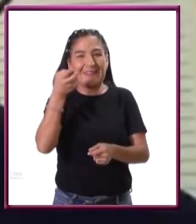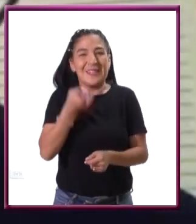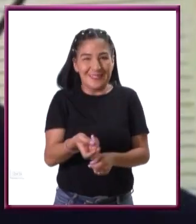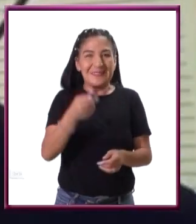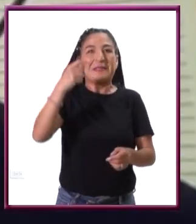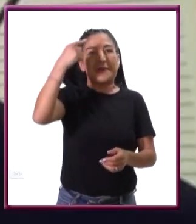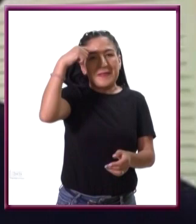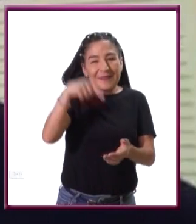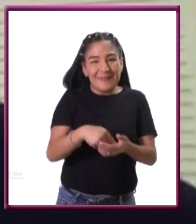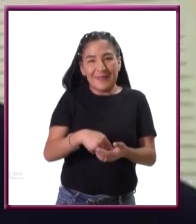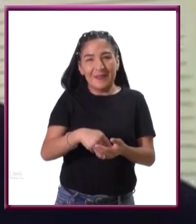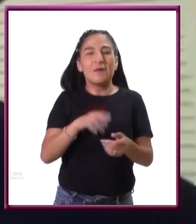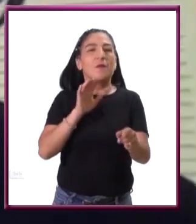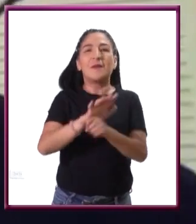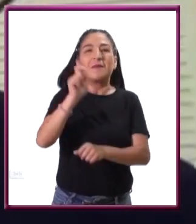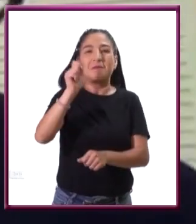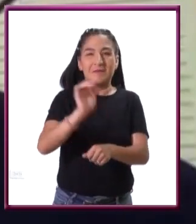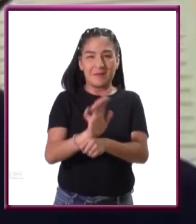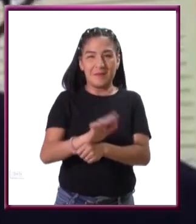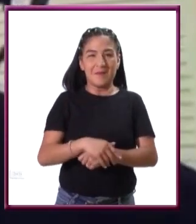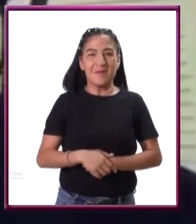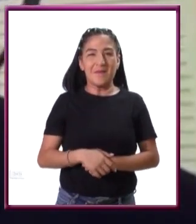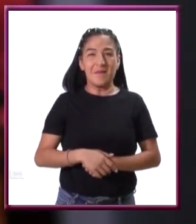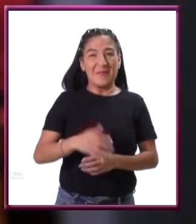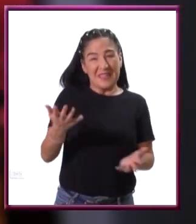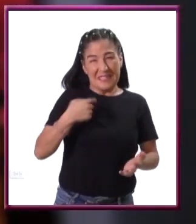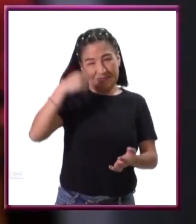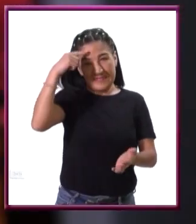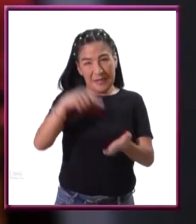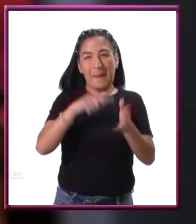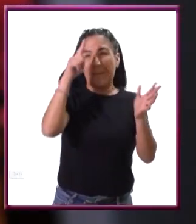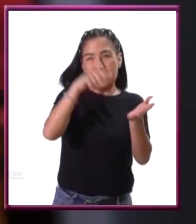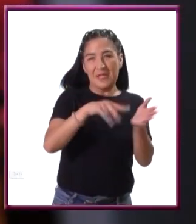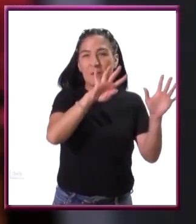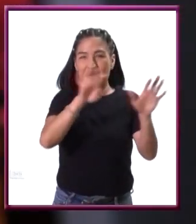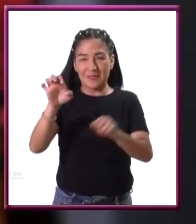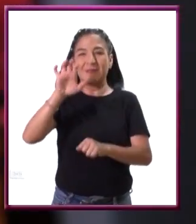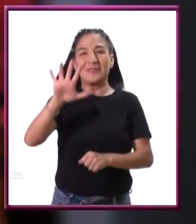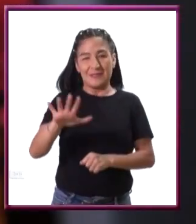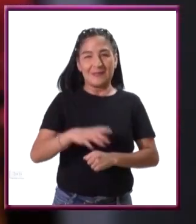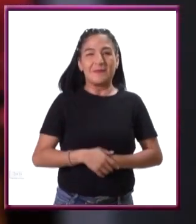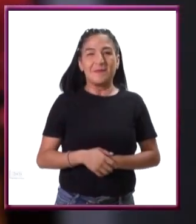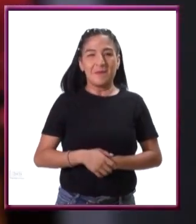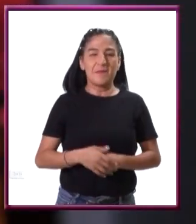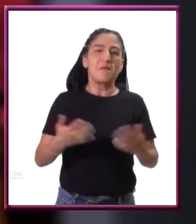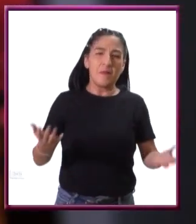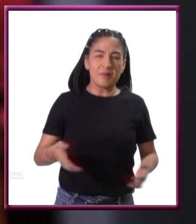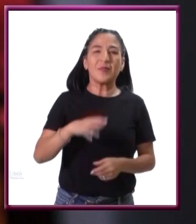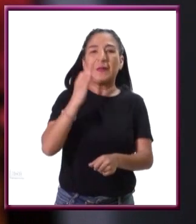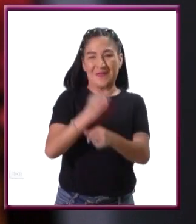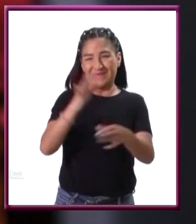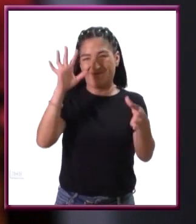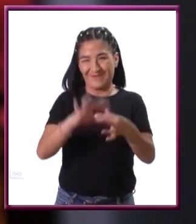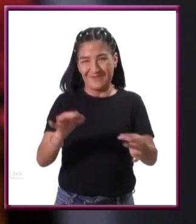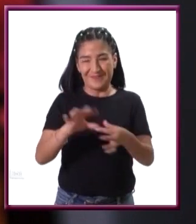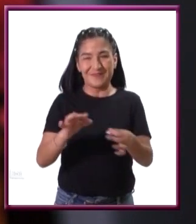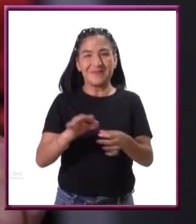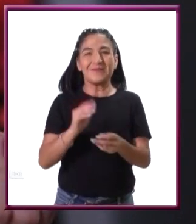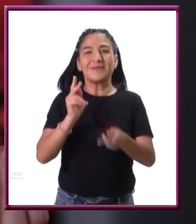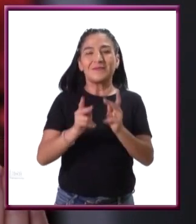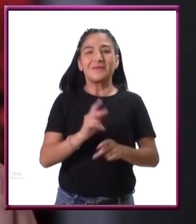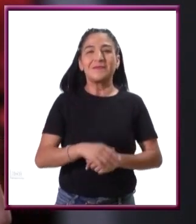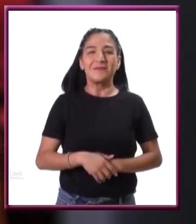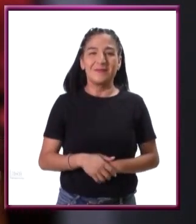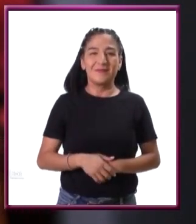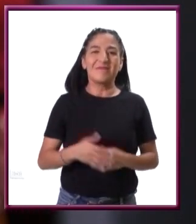es de... si mal no estoy, de 1905. Okay. Oye, y justo hablando ahorita de los